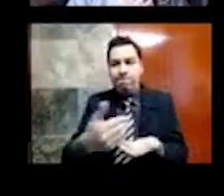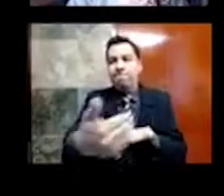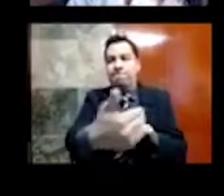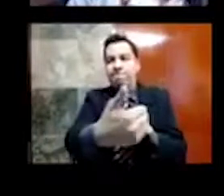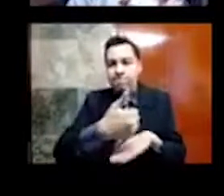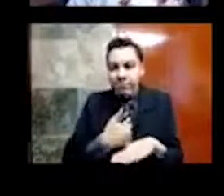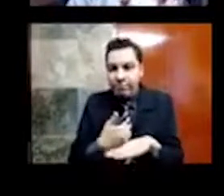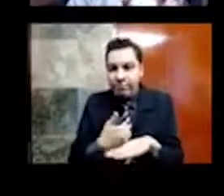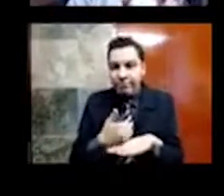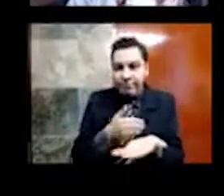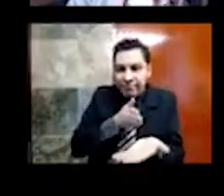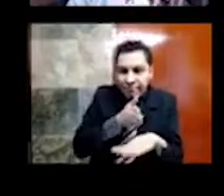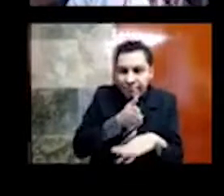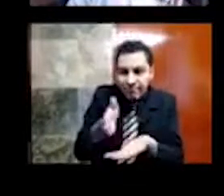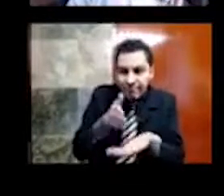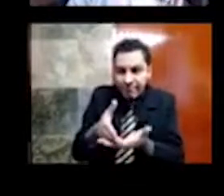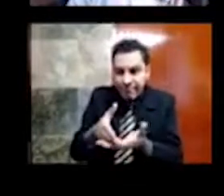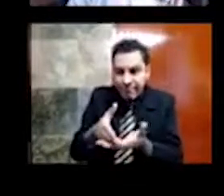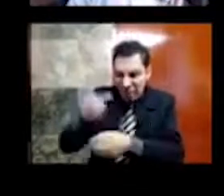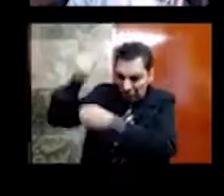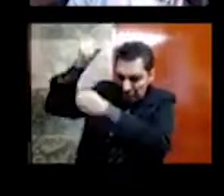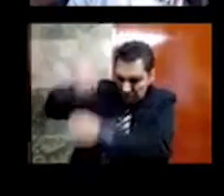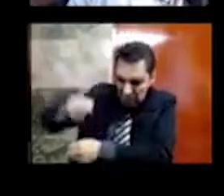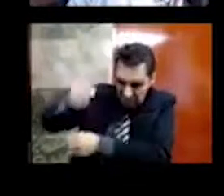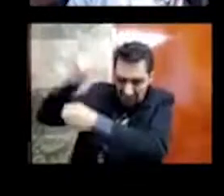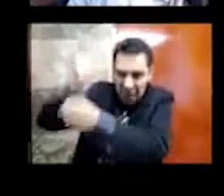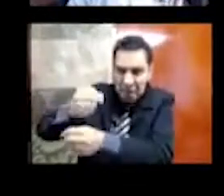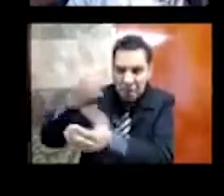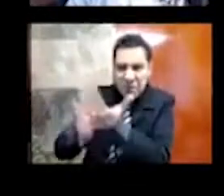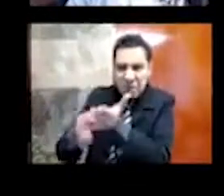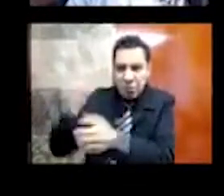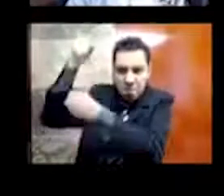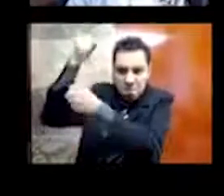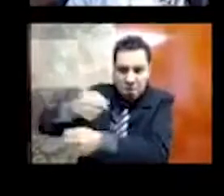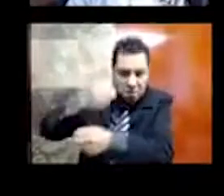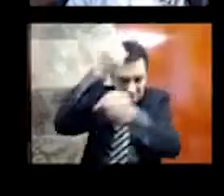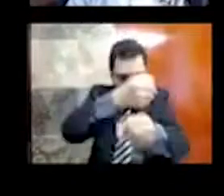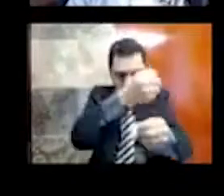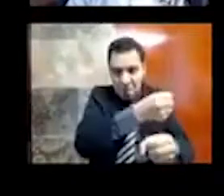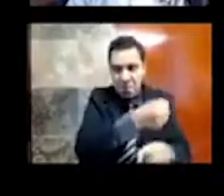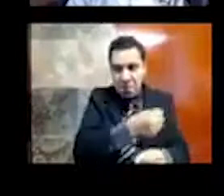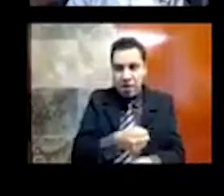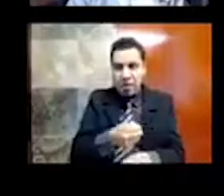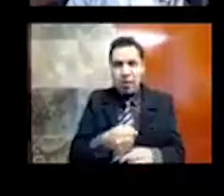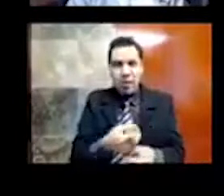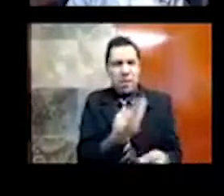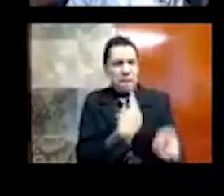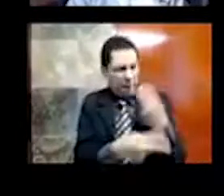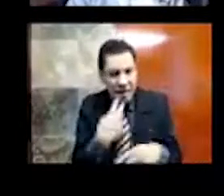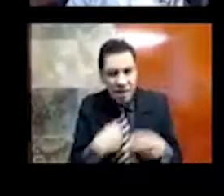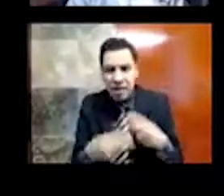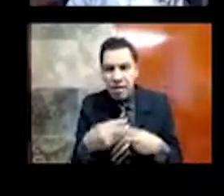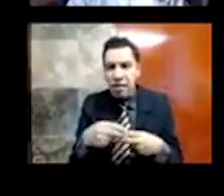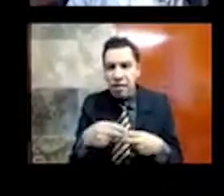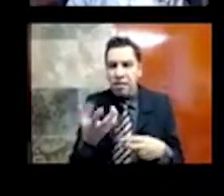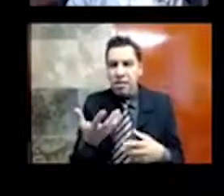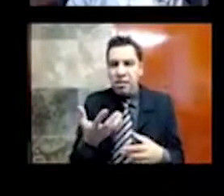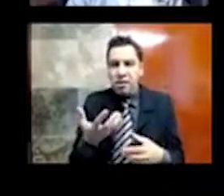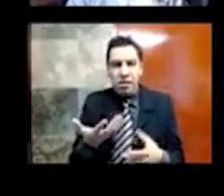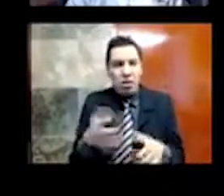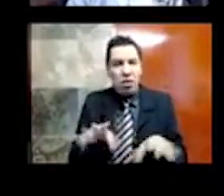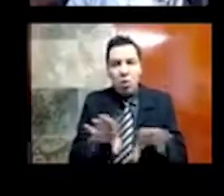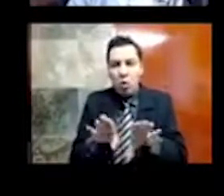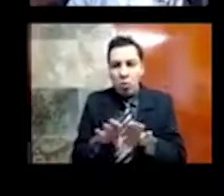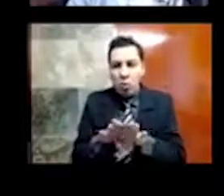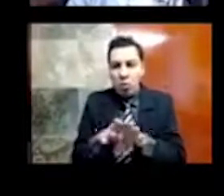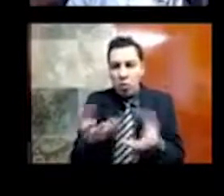con palos puntiagudos para que los caballos cayeran y se mataran. Los cholultecas jamás habían visto un caballo, cómo iban a hacer trampas